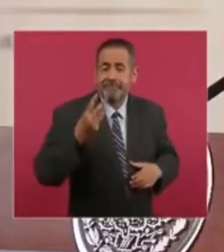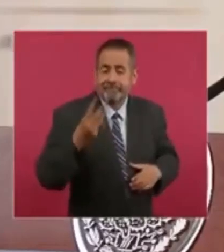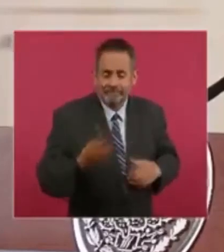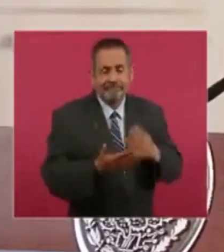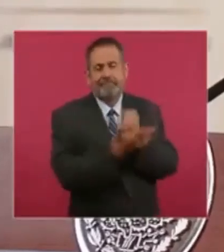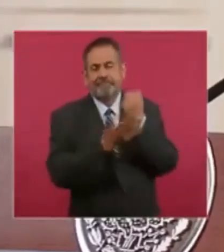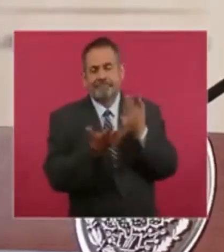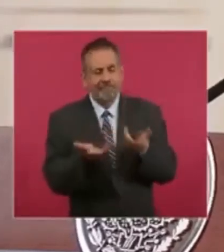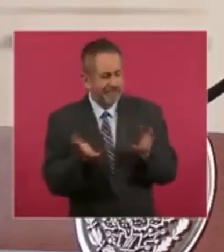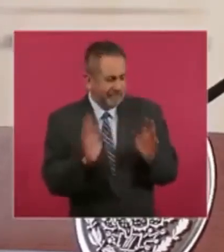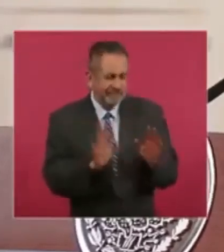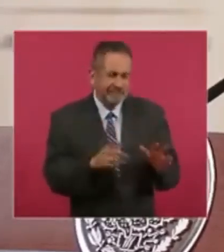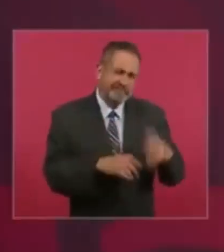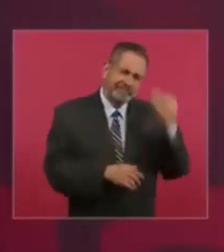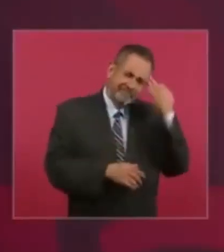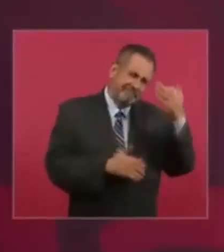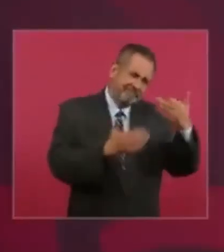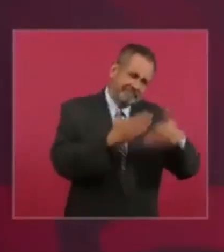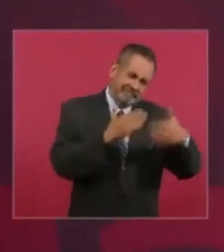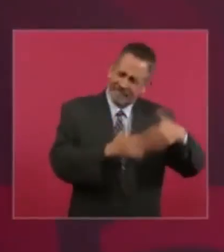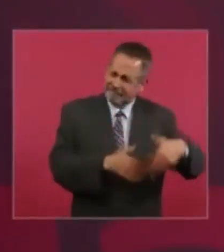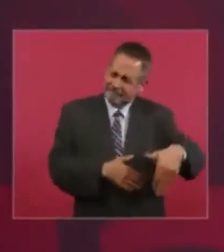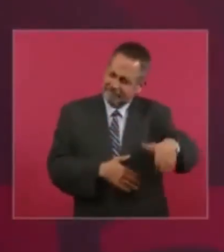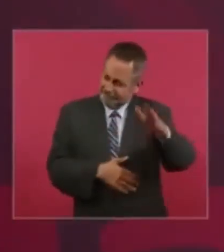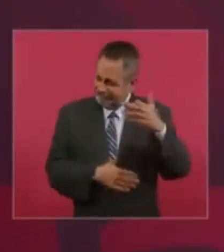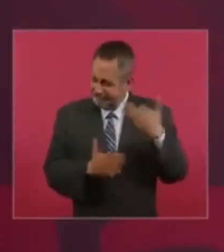candidato. O sea que les queda